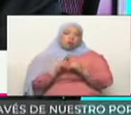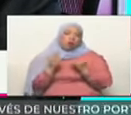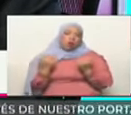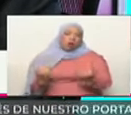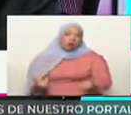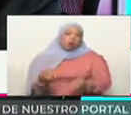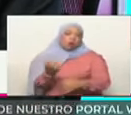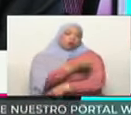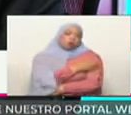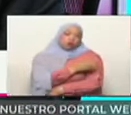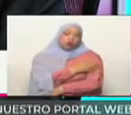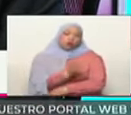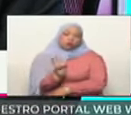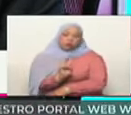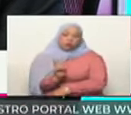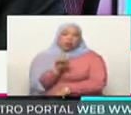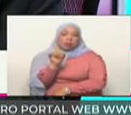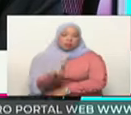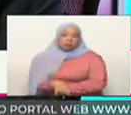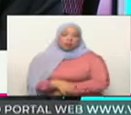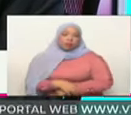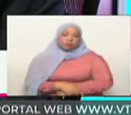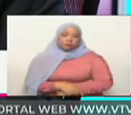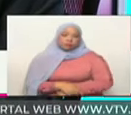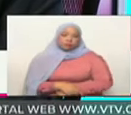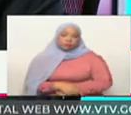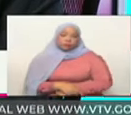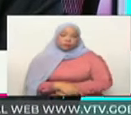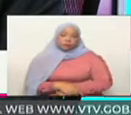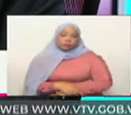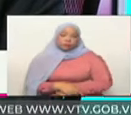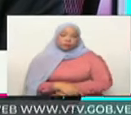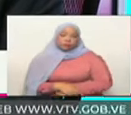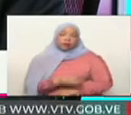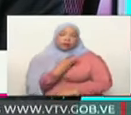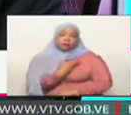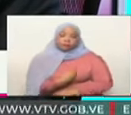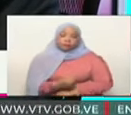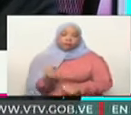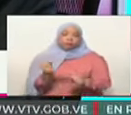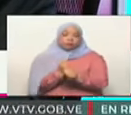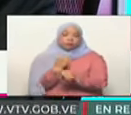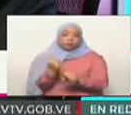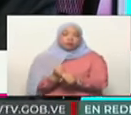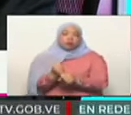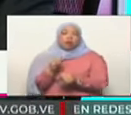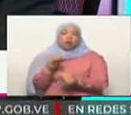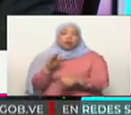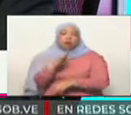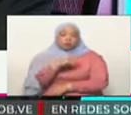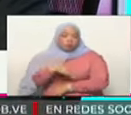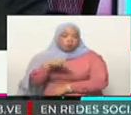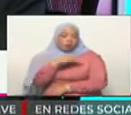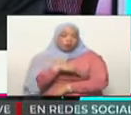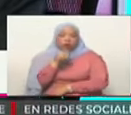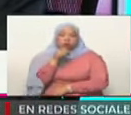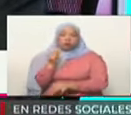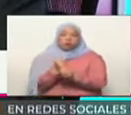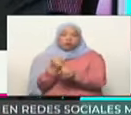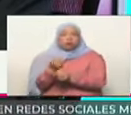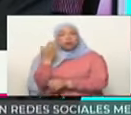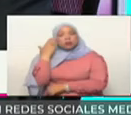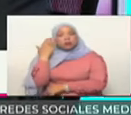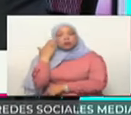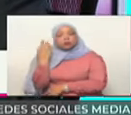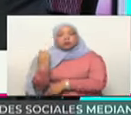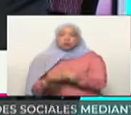derecha. Además, que es lamentable, ¿no?, la decadencia moral. Hay cosas que no se saben, yo